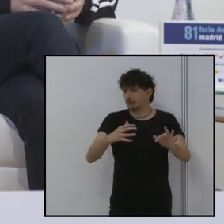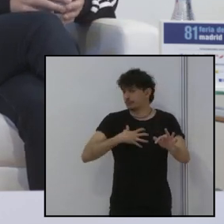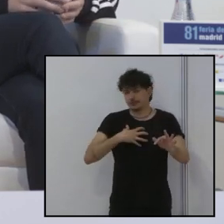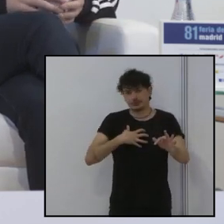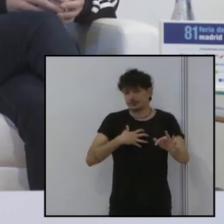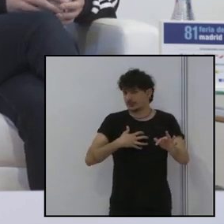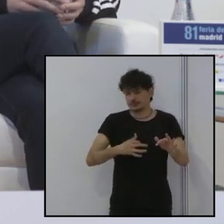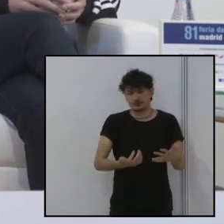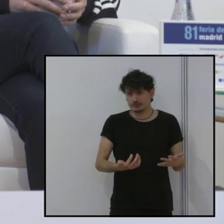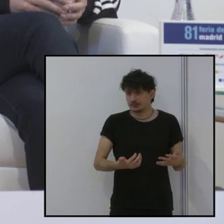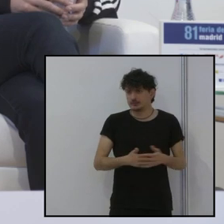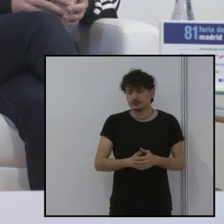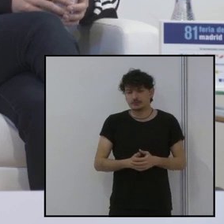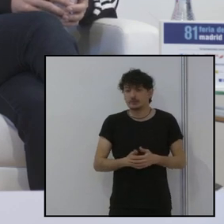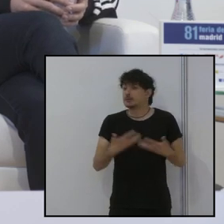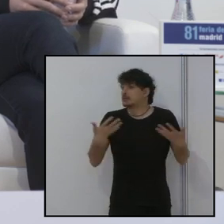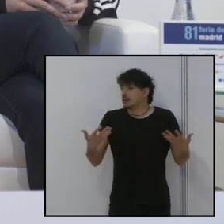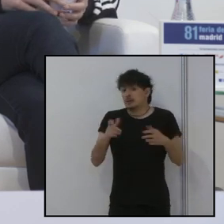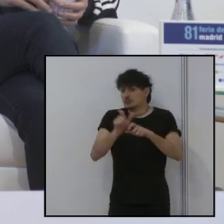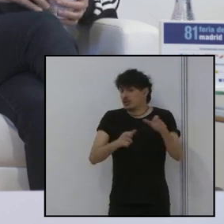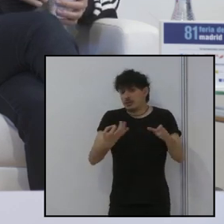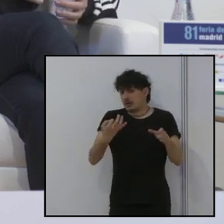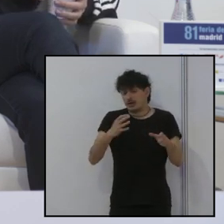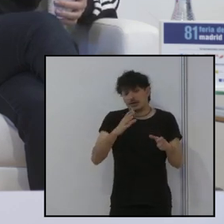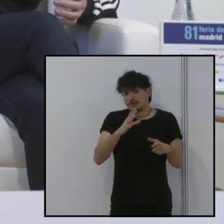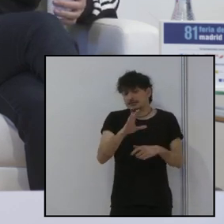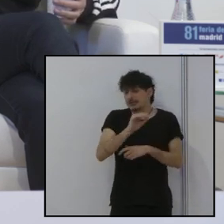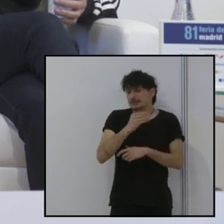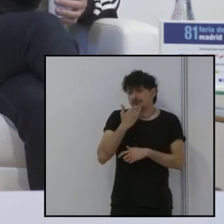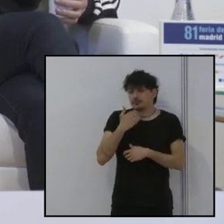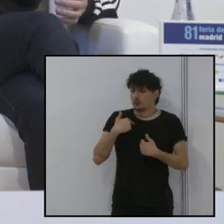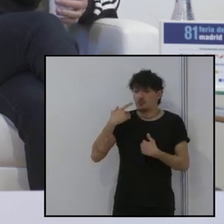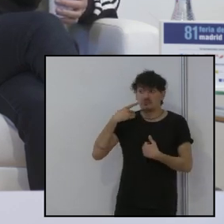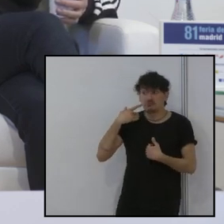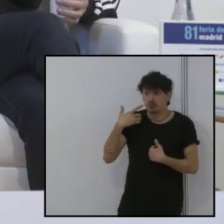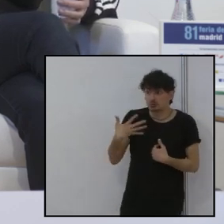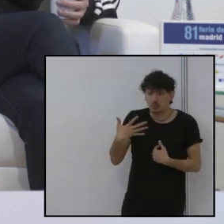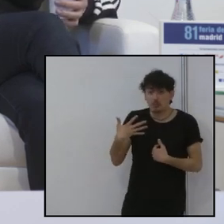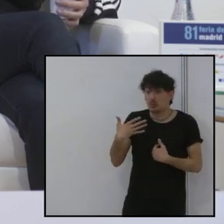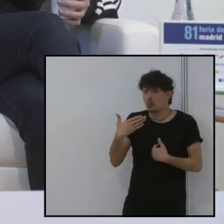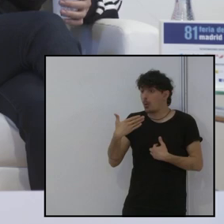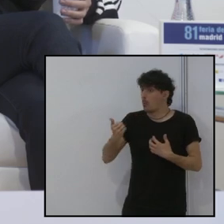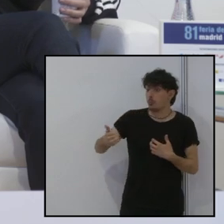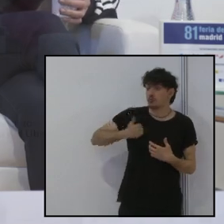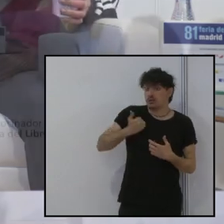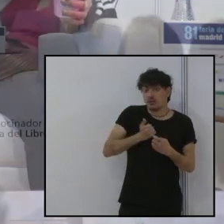un extra de lastre, pero la gente tiene que entender que ser popular no te da ninguna posibilidad nueva. Es verdad que a lo